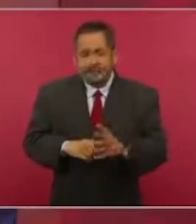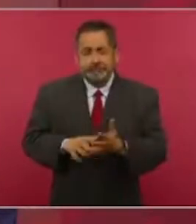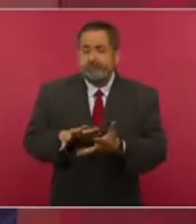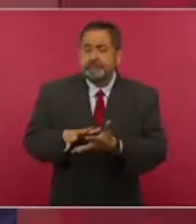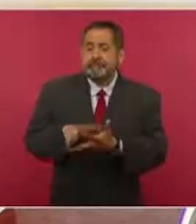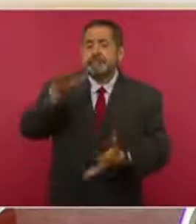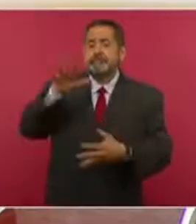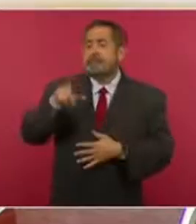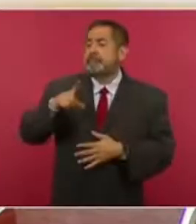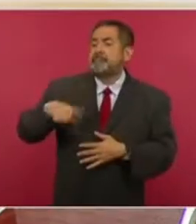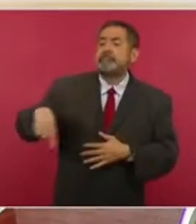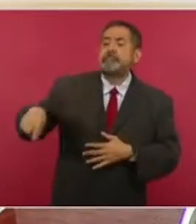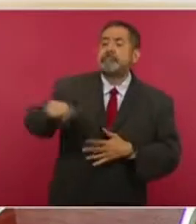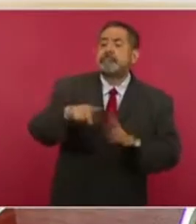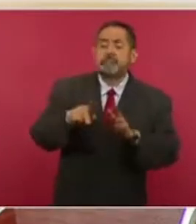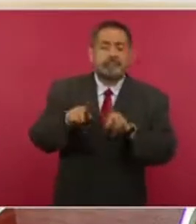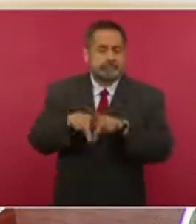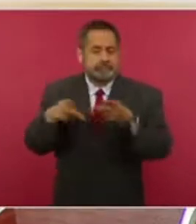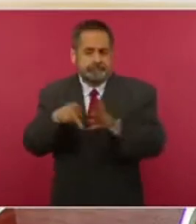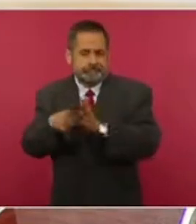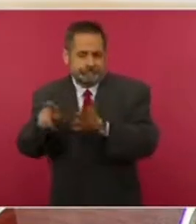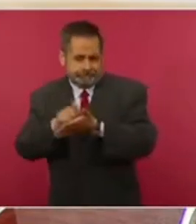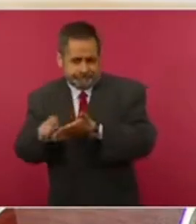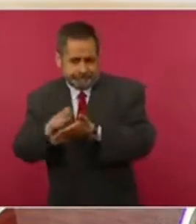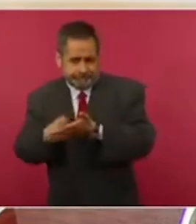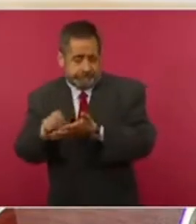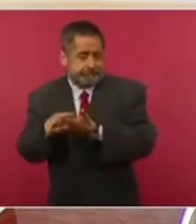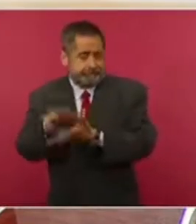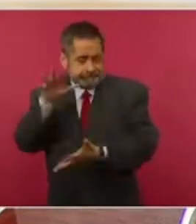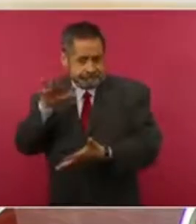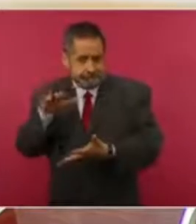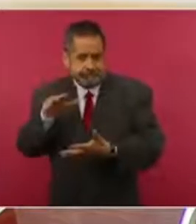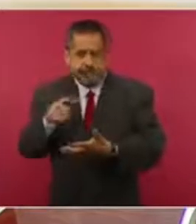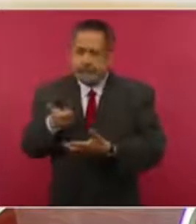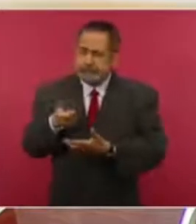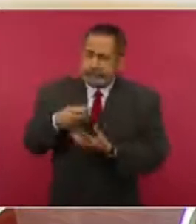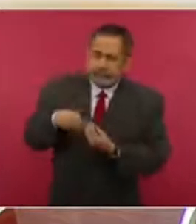periodistas viven al día. Sí, entonces